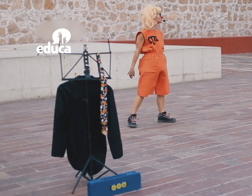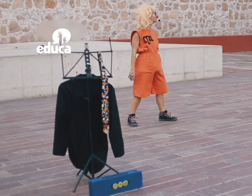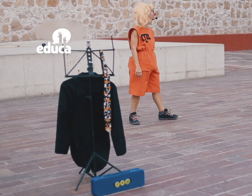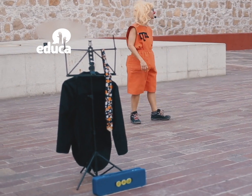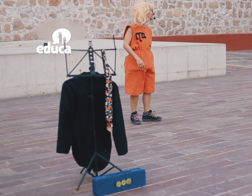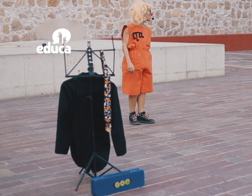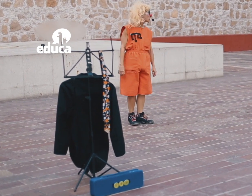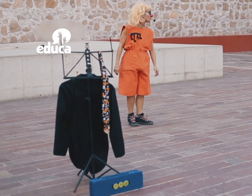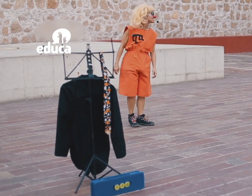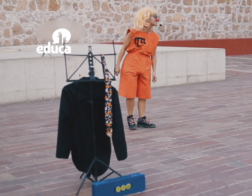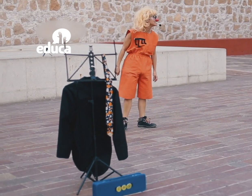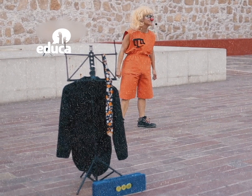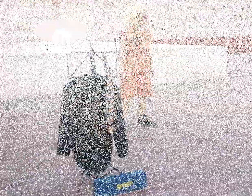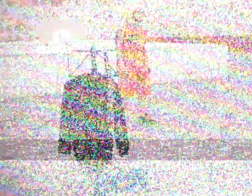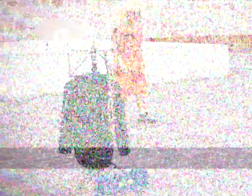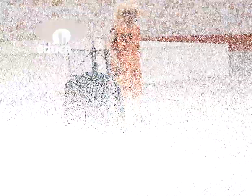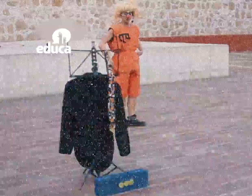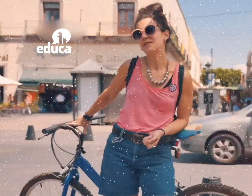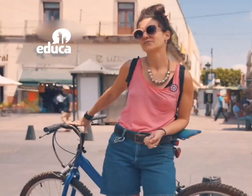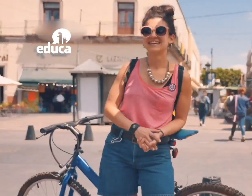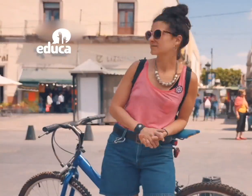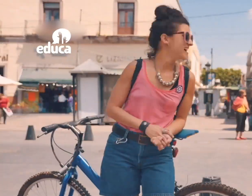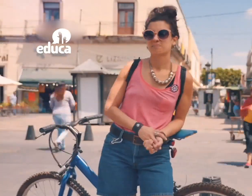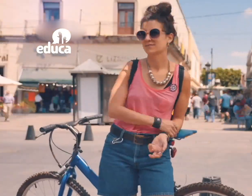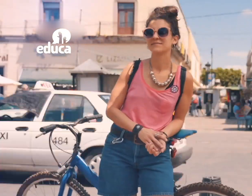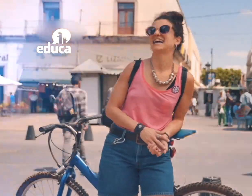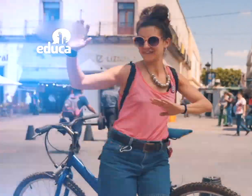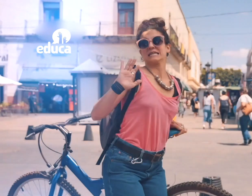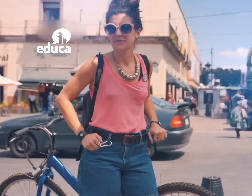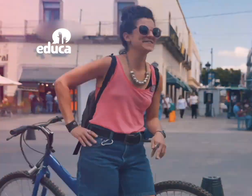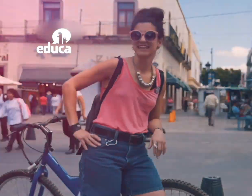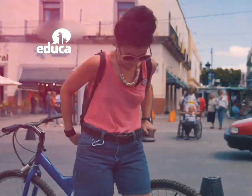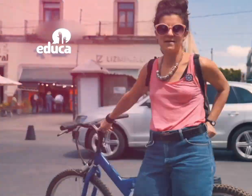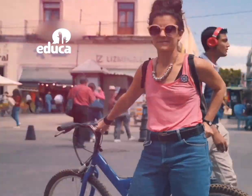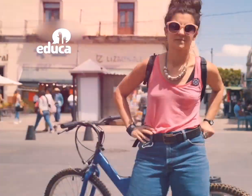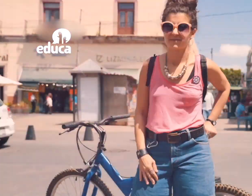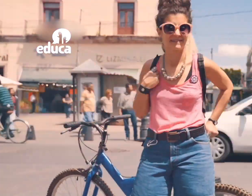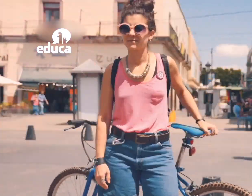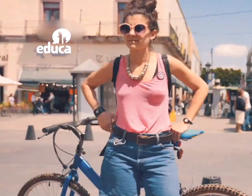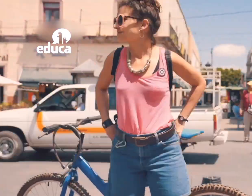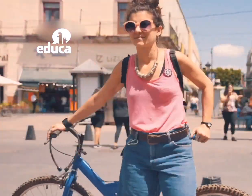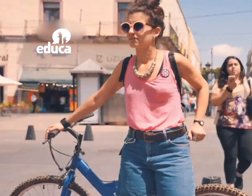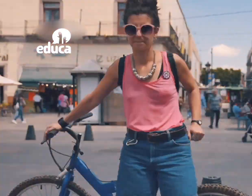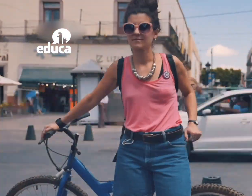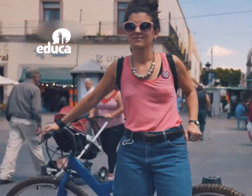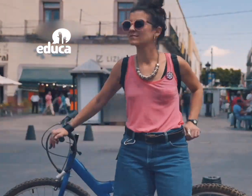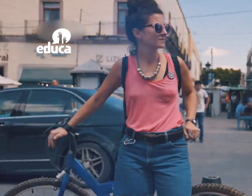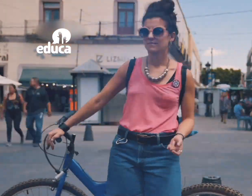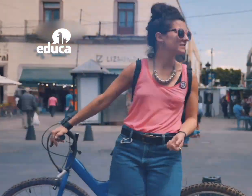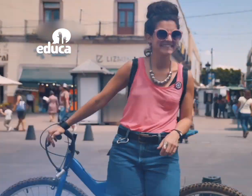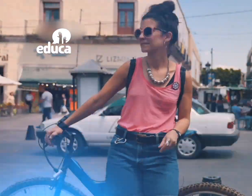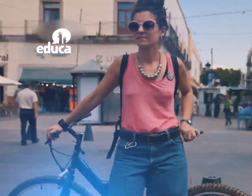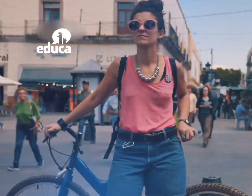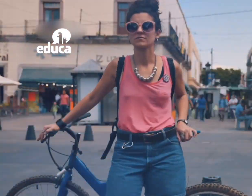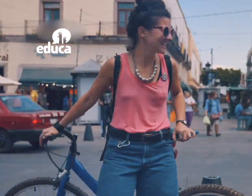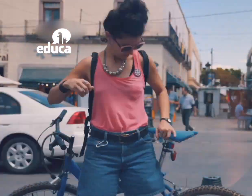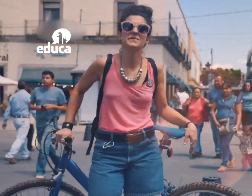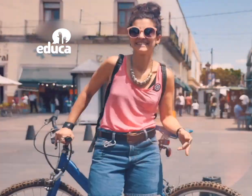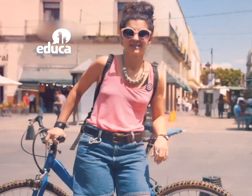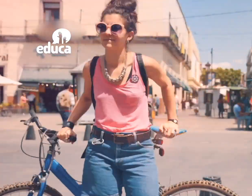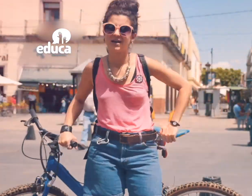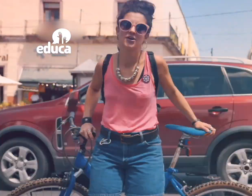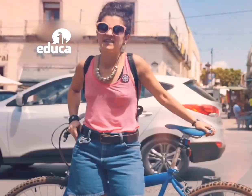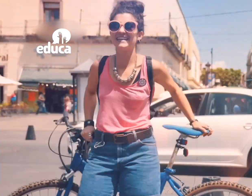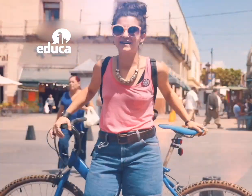he modificado hasta finales, porque al verme situada en otra ciudad donde estaban sucediendo